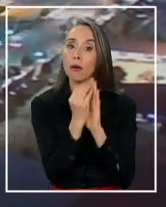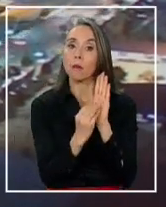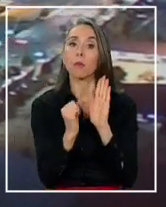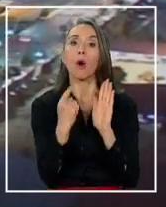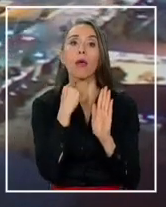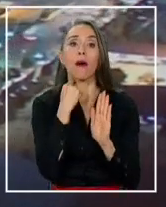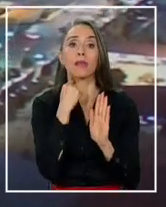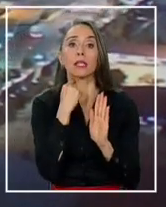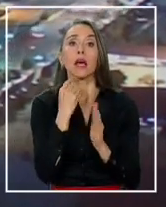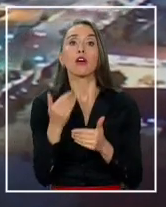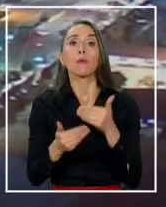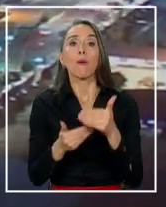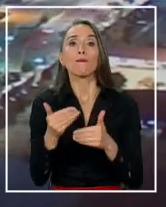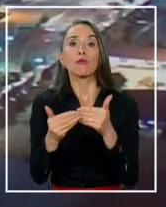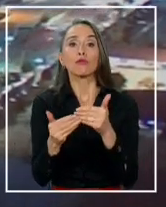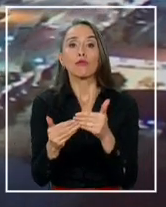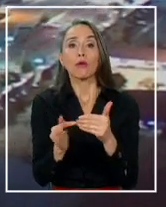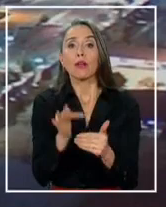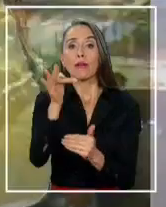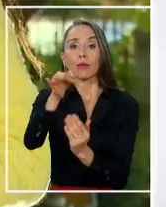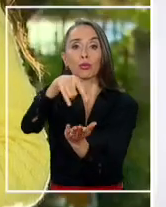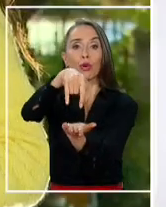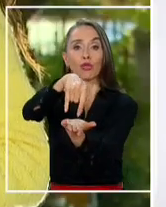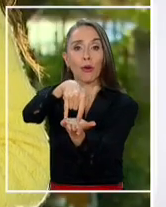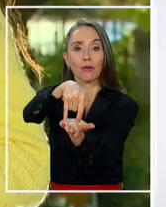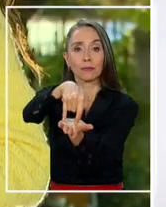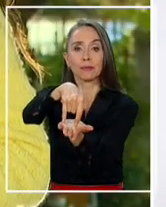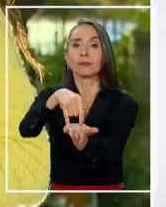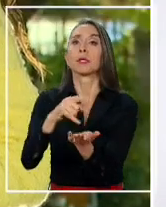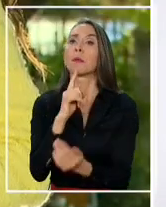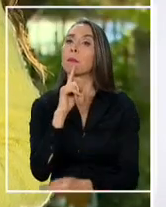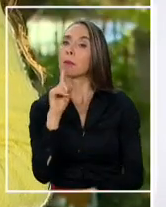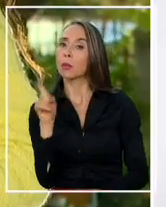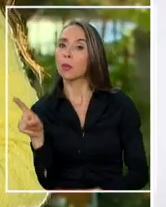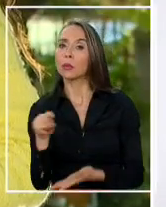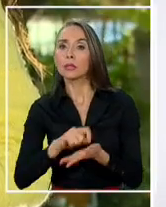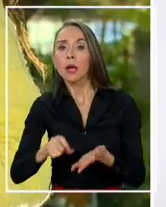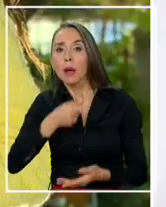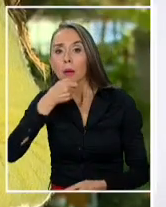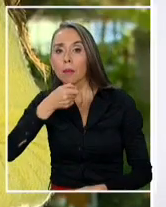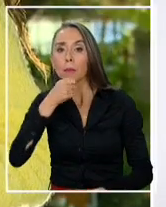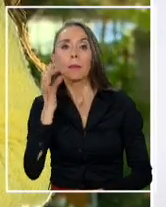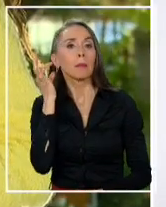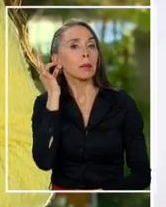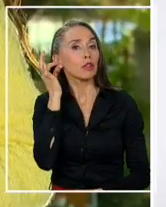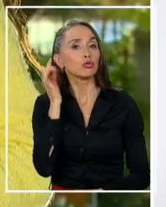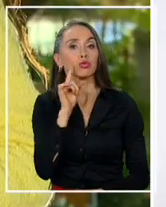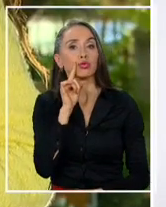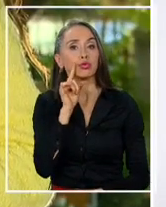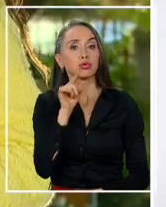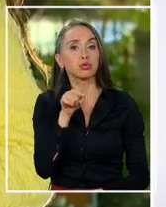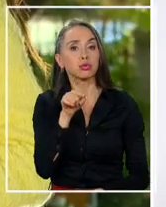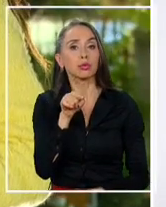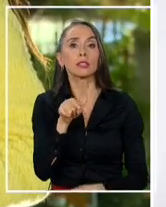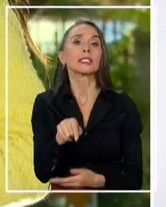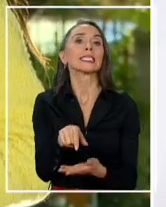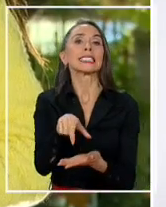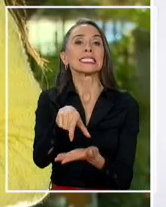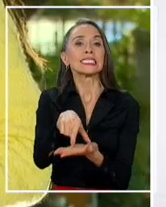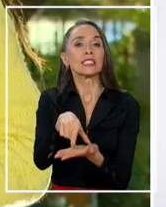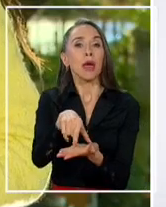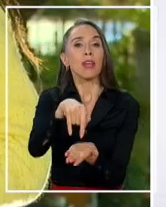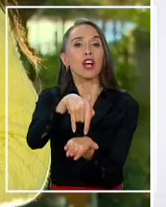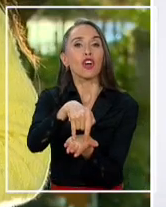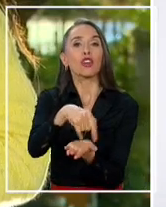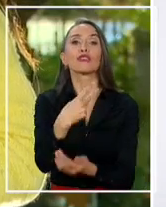afectar el funcionamiento del Congreso Nacional. ¿De qué se trata? Se lo preguntamos de inmediato a la periodista Josefa Budnik, que está en la sede del Congreso en Santiago.